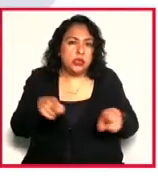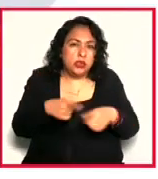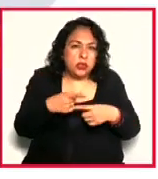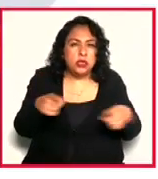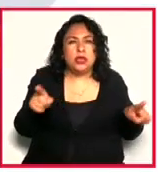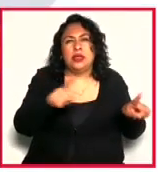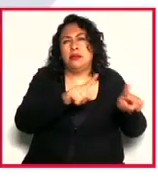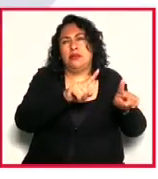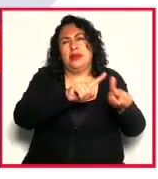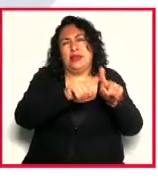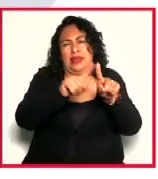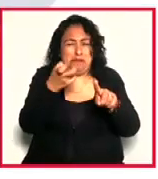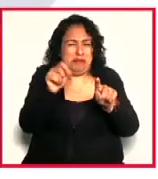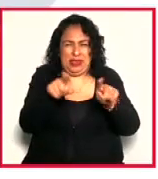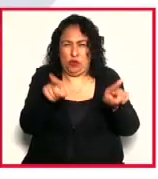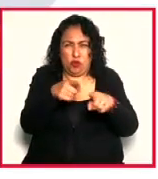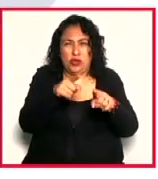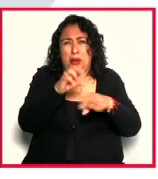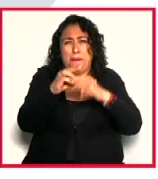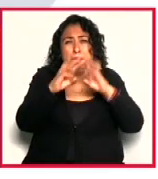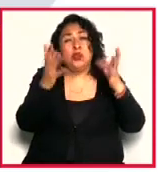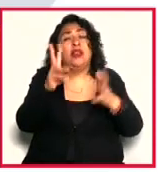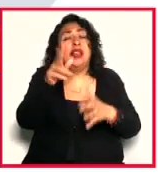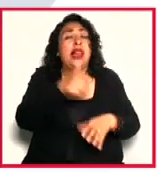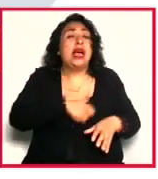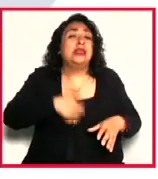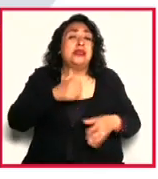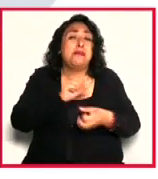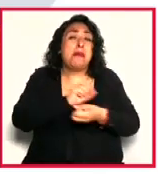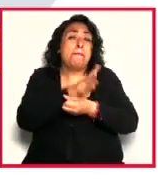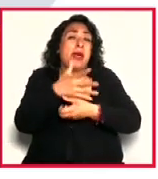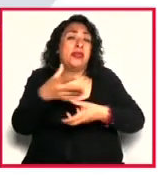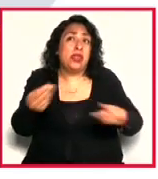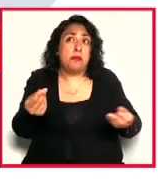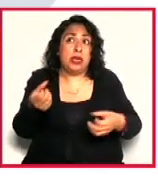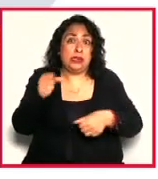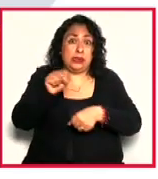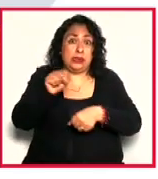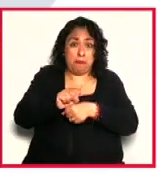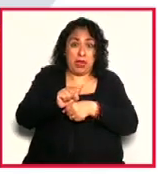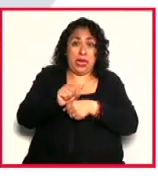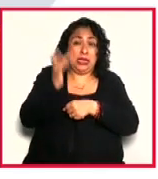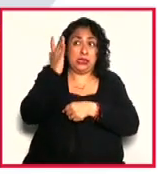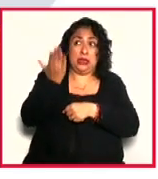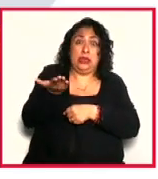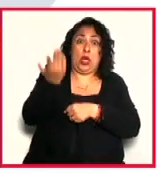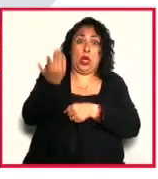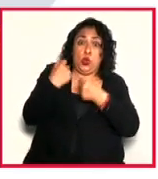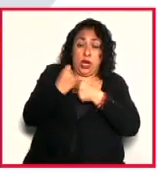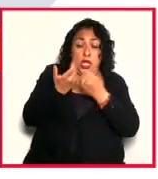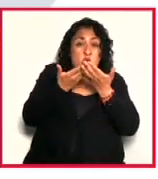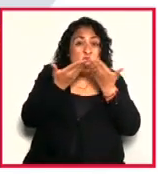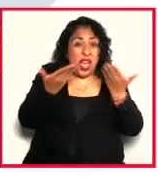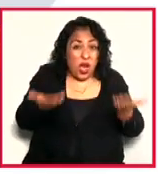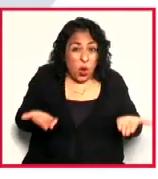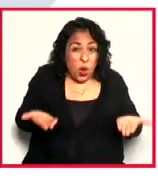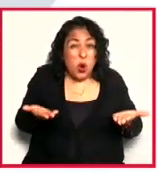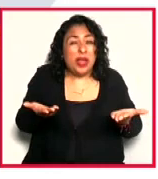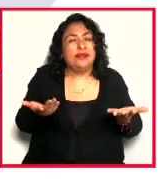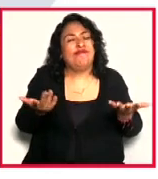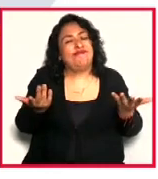mundo. Desgraciadamente nos cayó la pandemia y ni la Semana Santa pasada ni la Semana Santa de ahora han sido